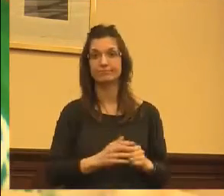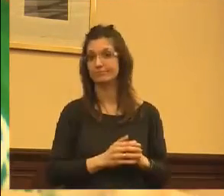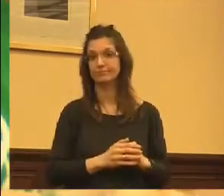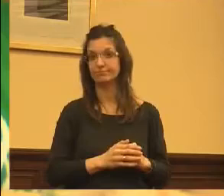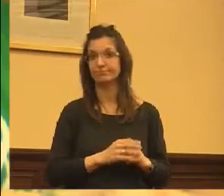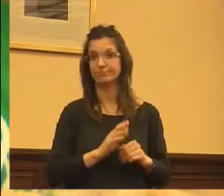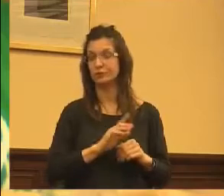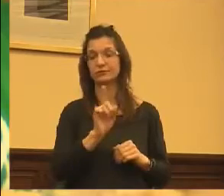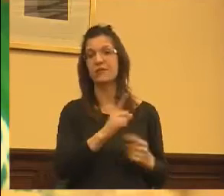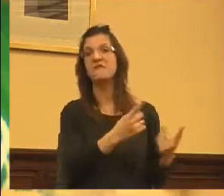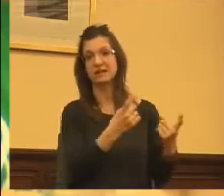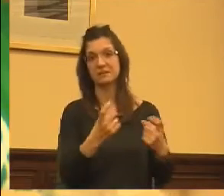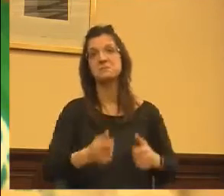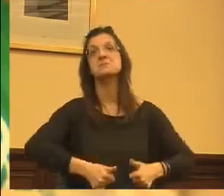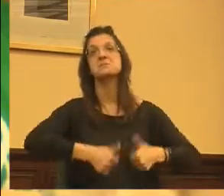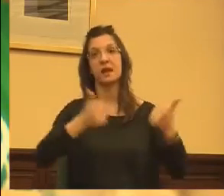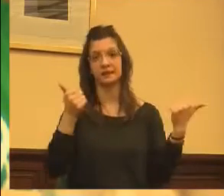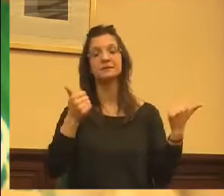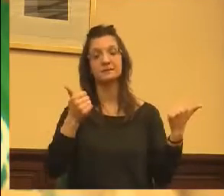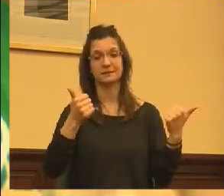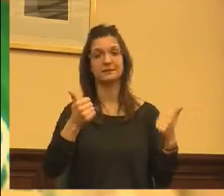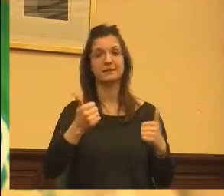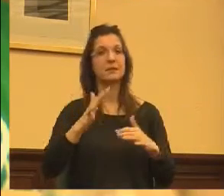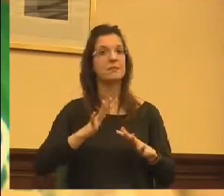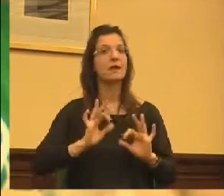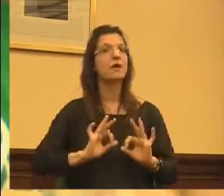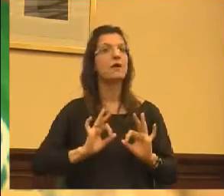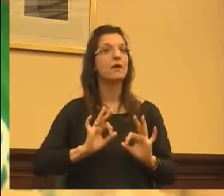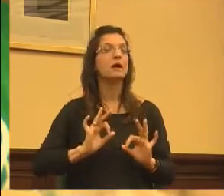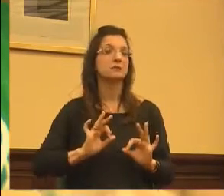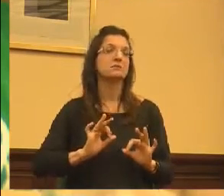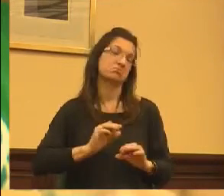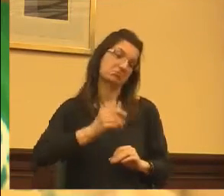que están los colegios, pero es cierto que